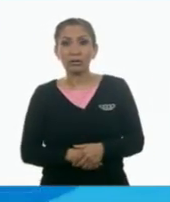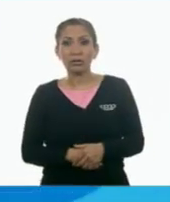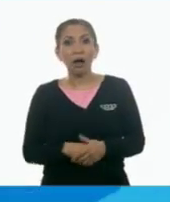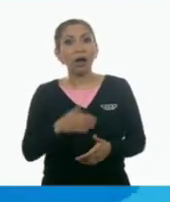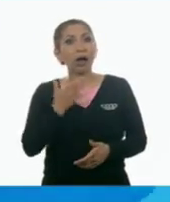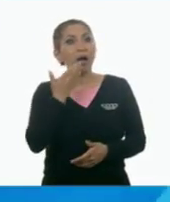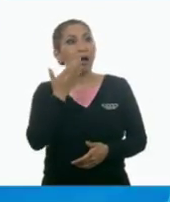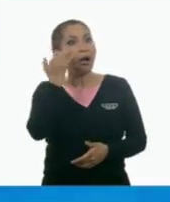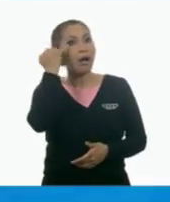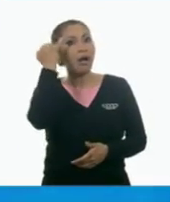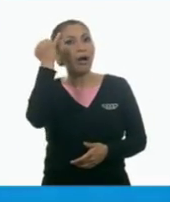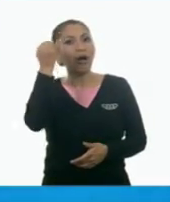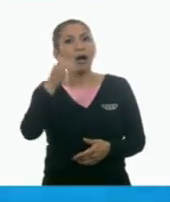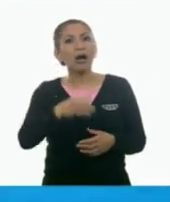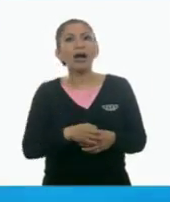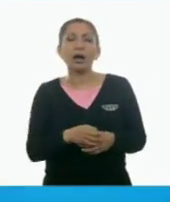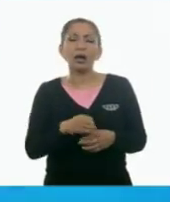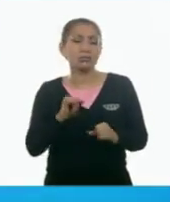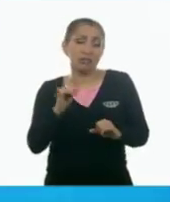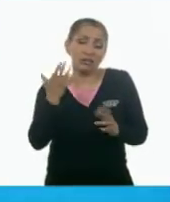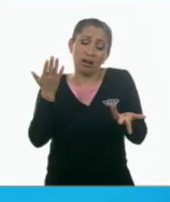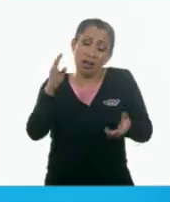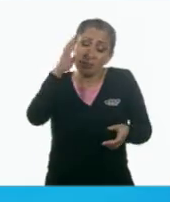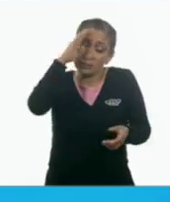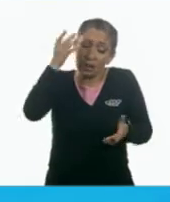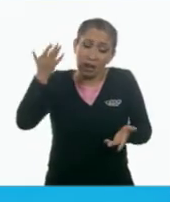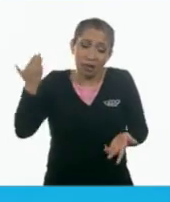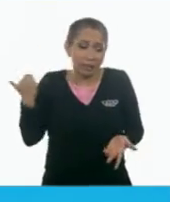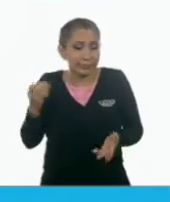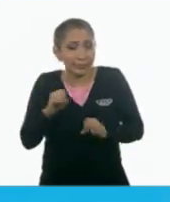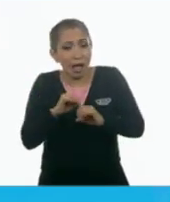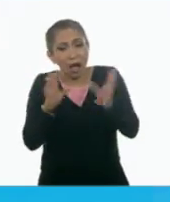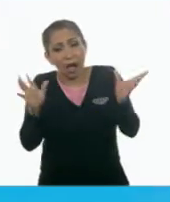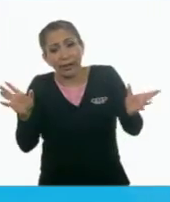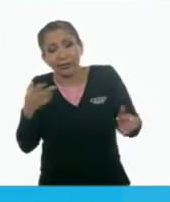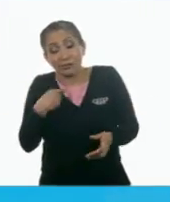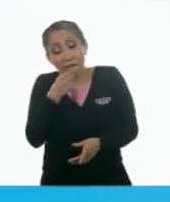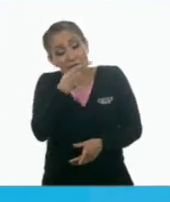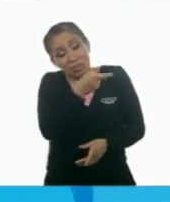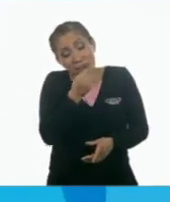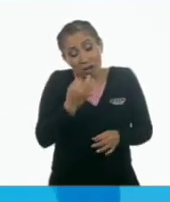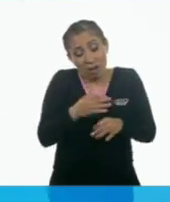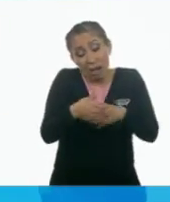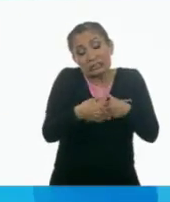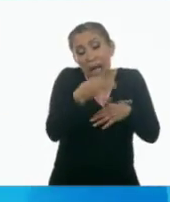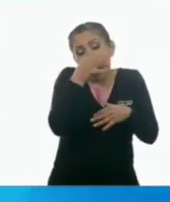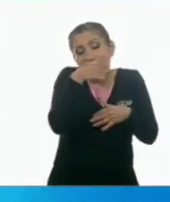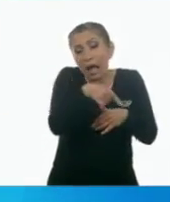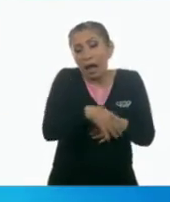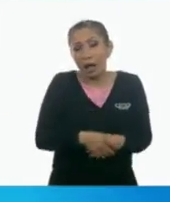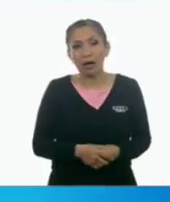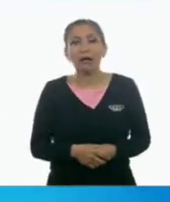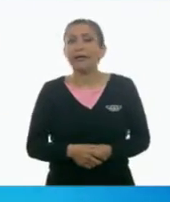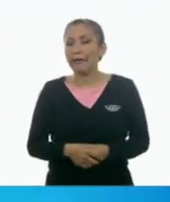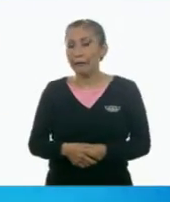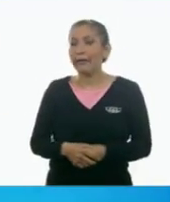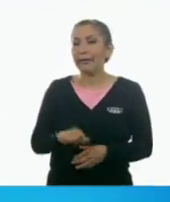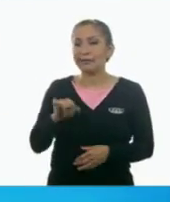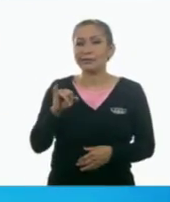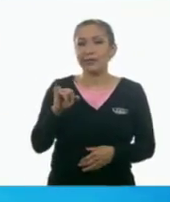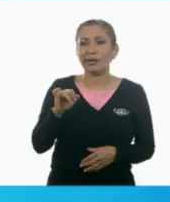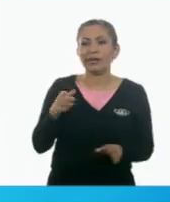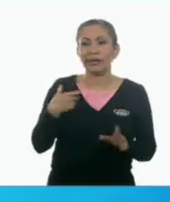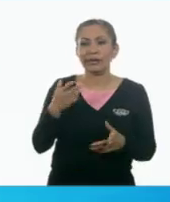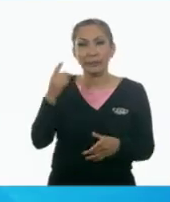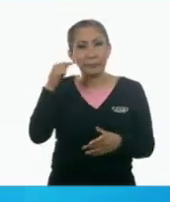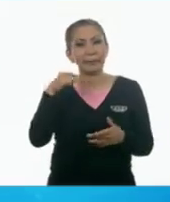buena idea, Staff! Sí, ya la había pensado. Es más, te lo iba a decir en un momento, Alan. Ajá. ¡Ay, hay